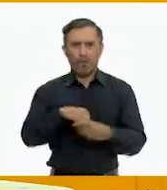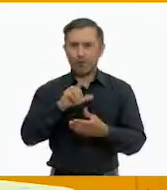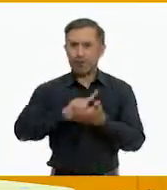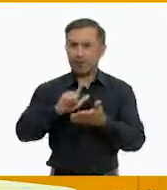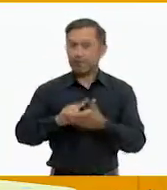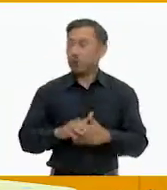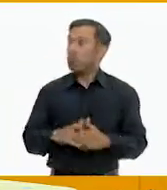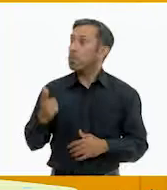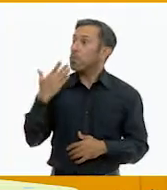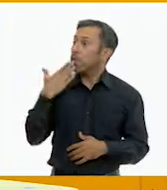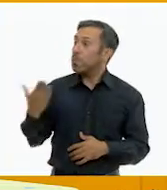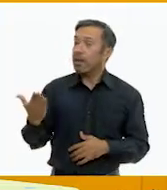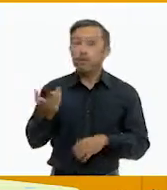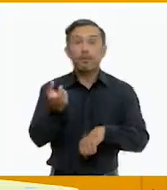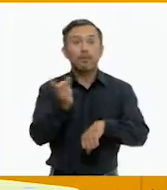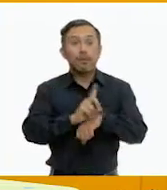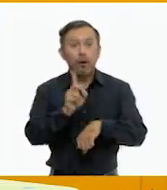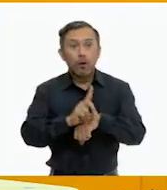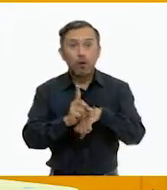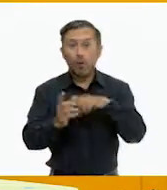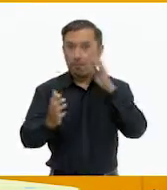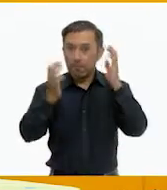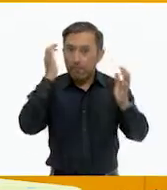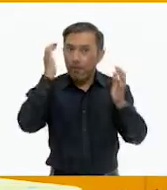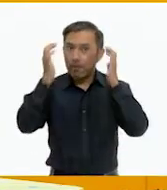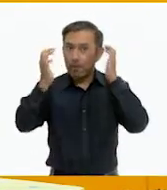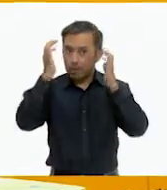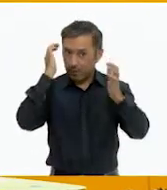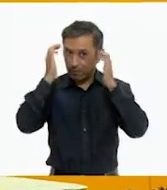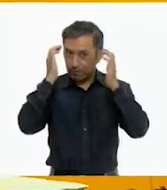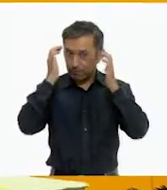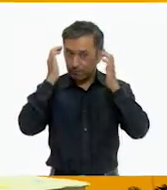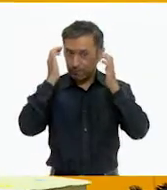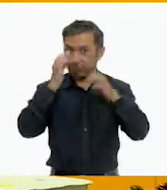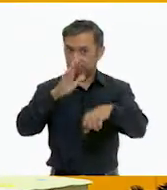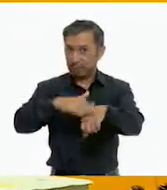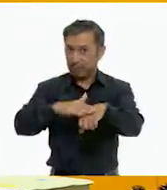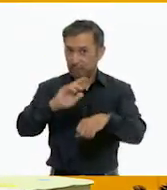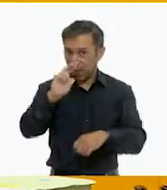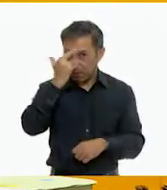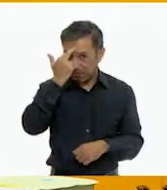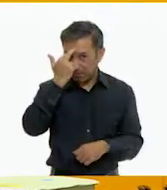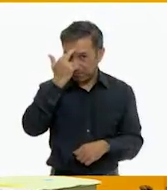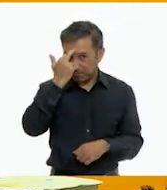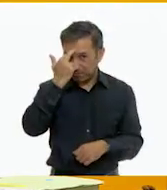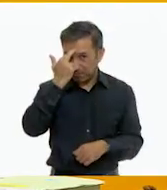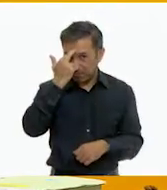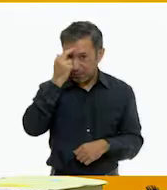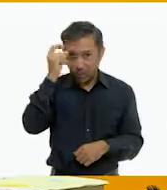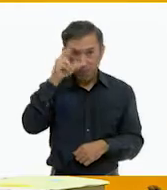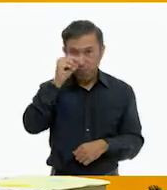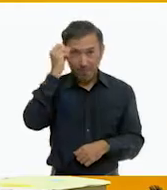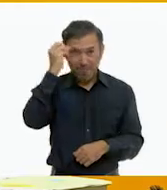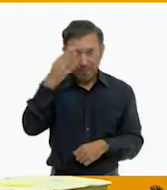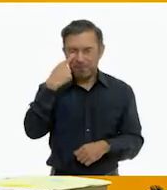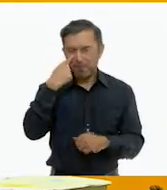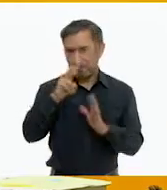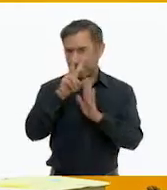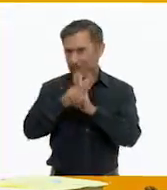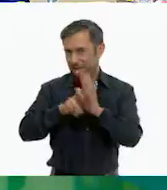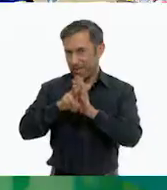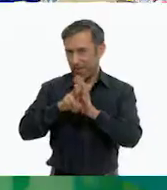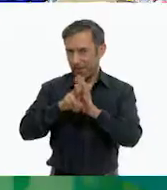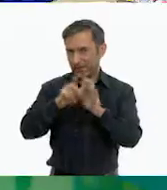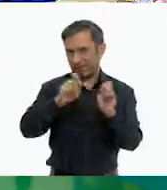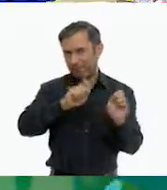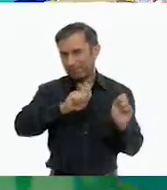El baño diario. Y para recordarlo, podemos ver el siguiente video. ¡Nos